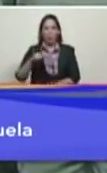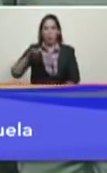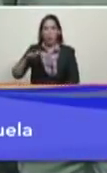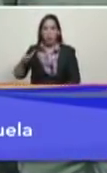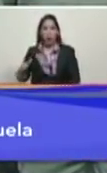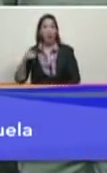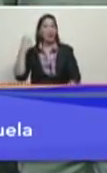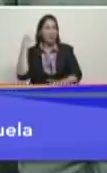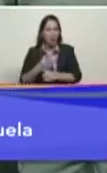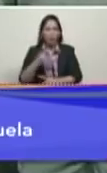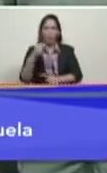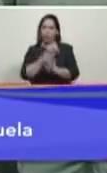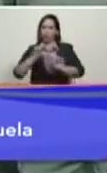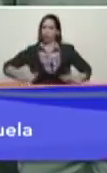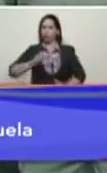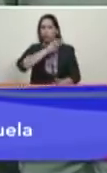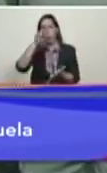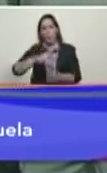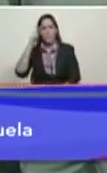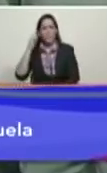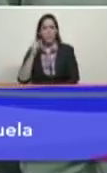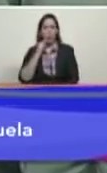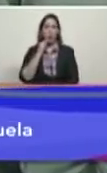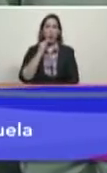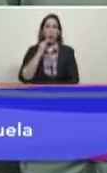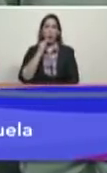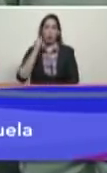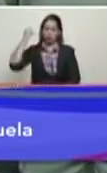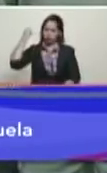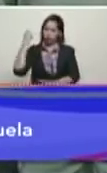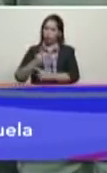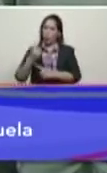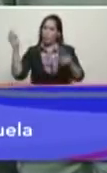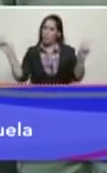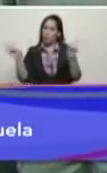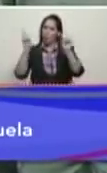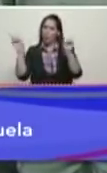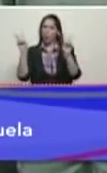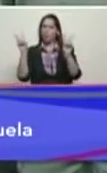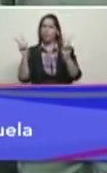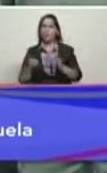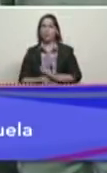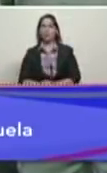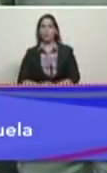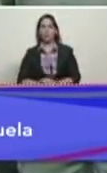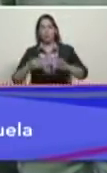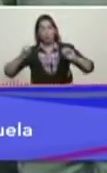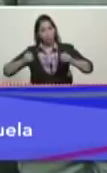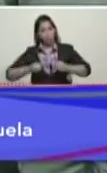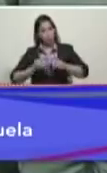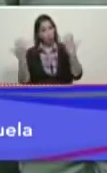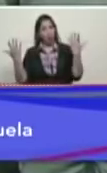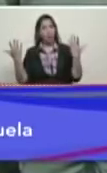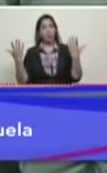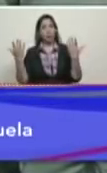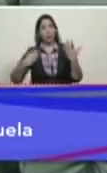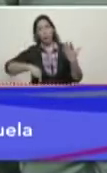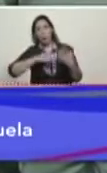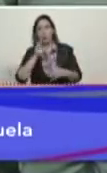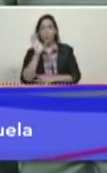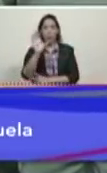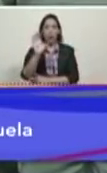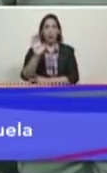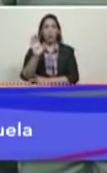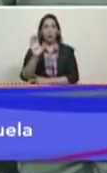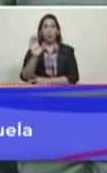Armada Nacional Bolivariana destinada a la victoria, para garantizarle a nuestra patria